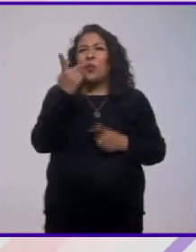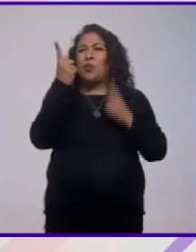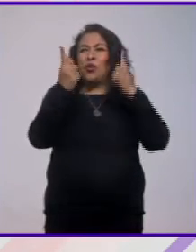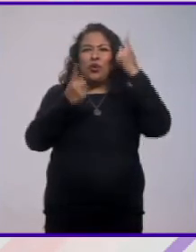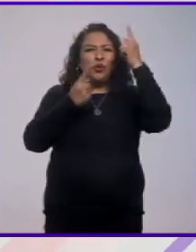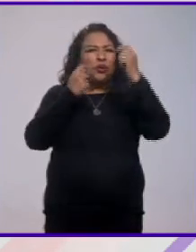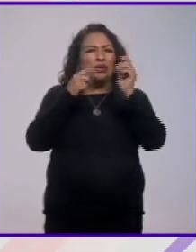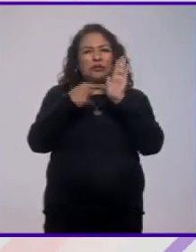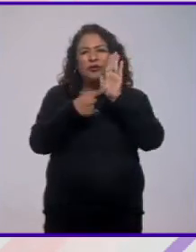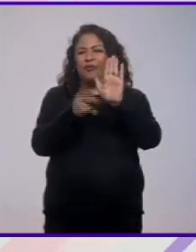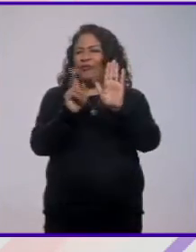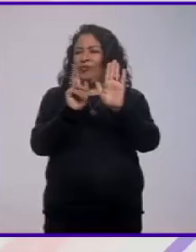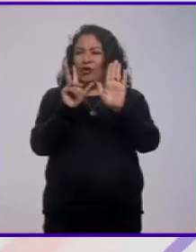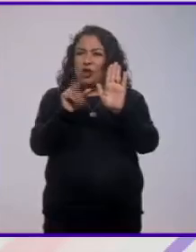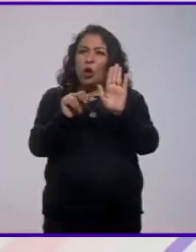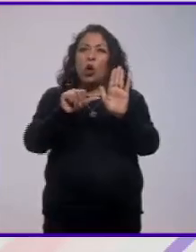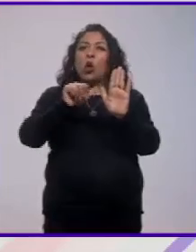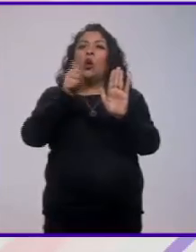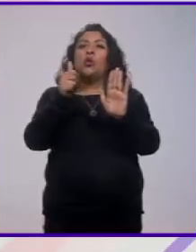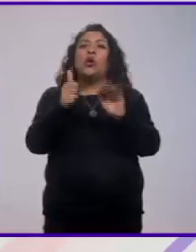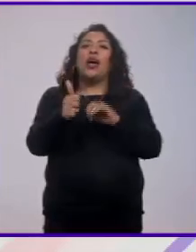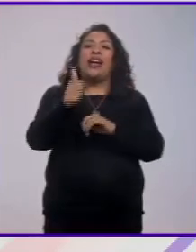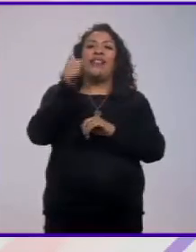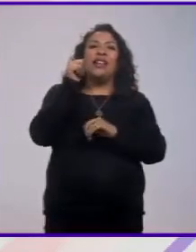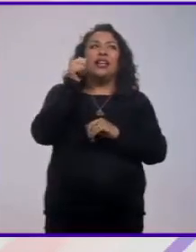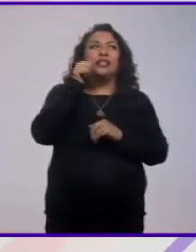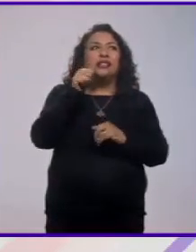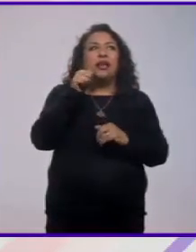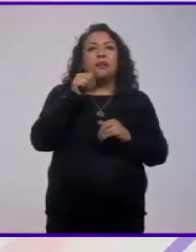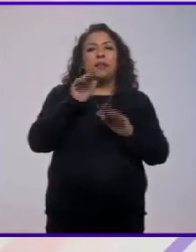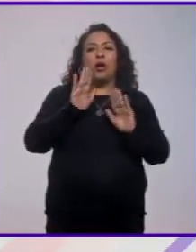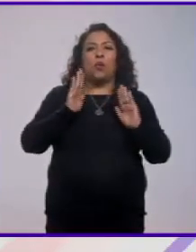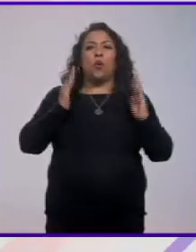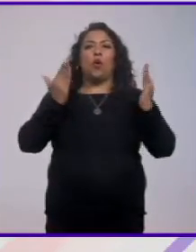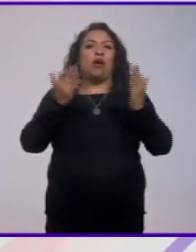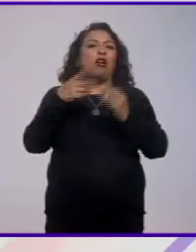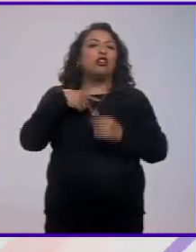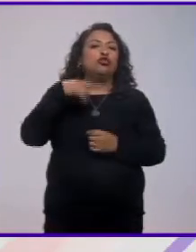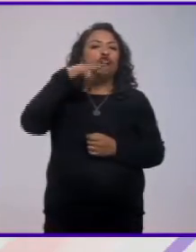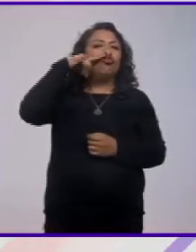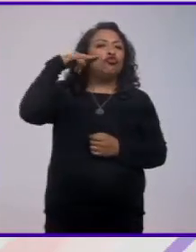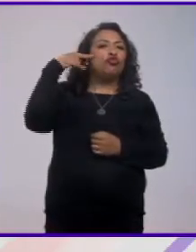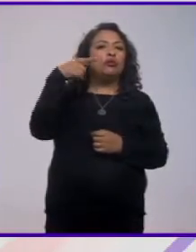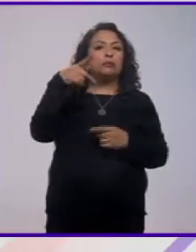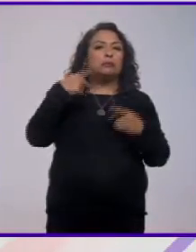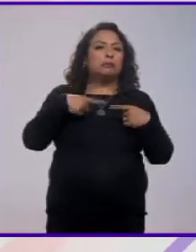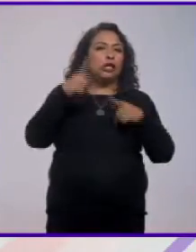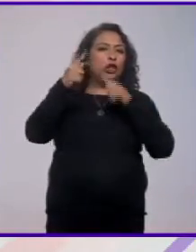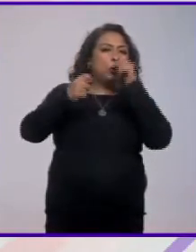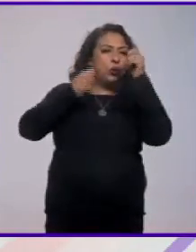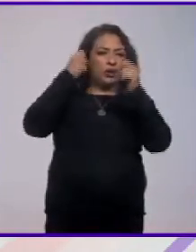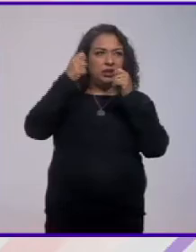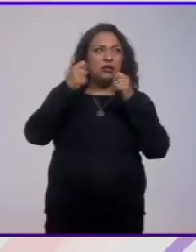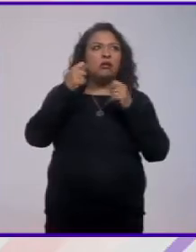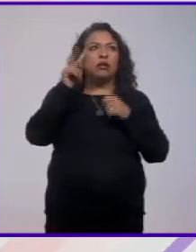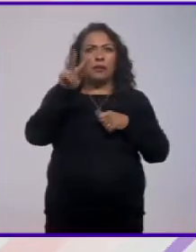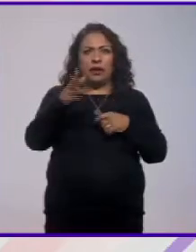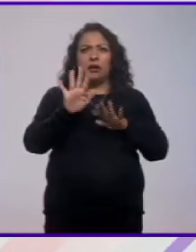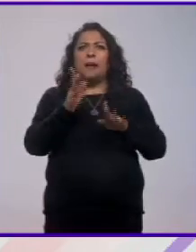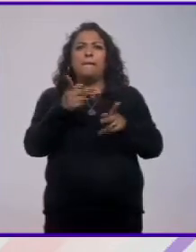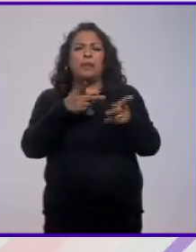turística. Buscamos como en las partes por atrás todo el tiempo de lo turístico. Y íbamos muy